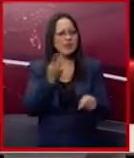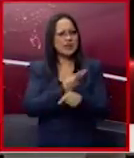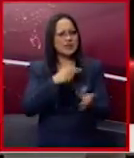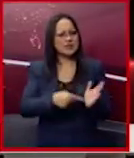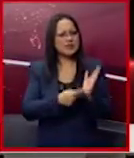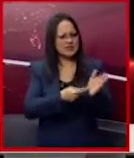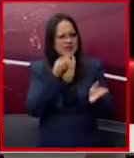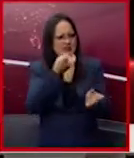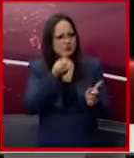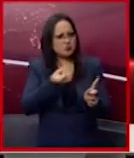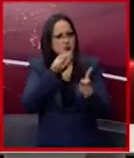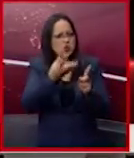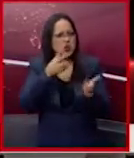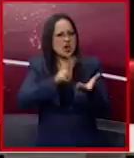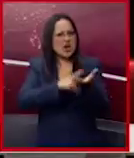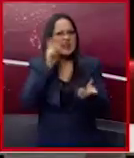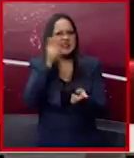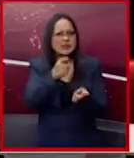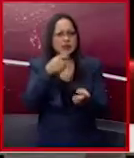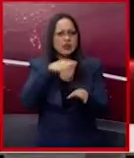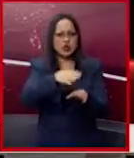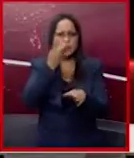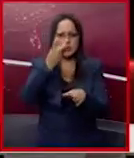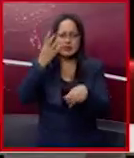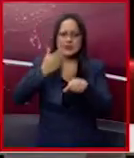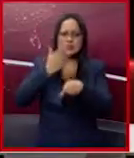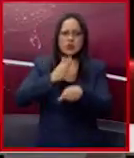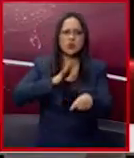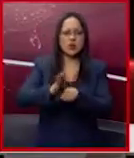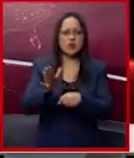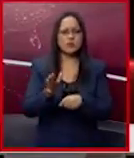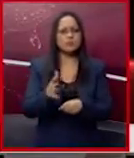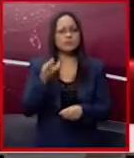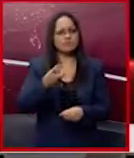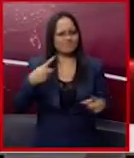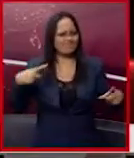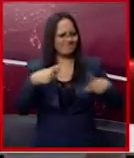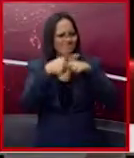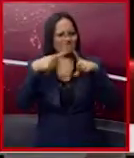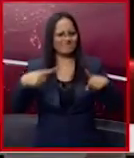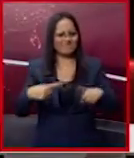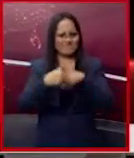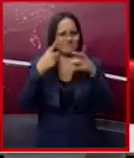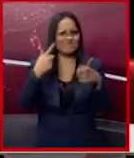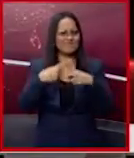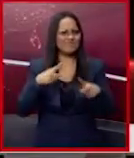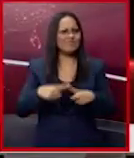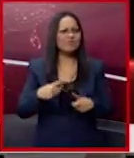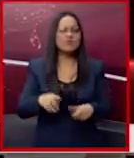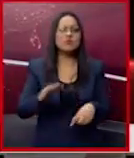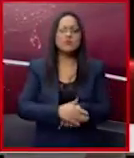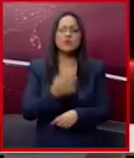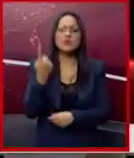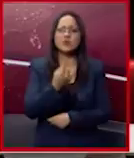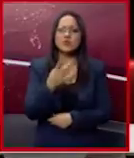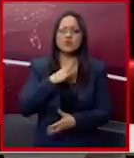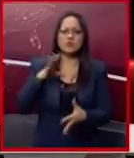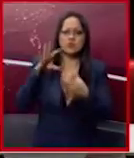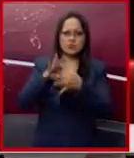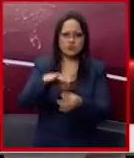hace en este precepto legal, hay muchas incongruencias y existen